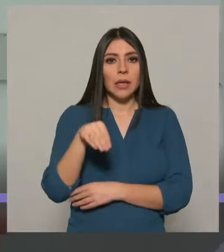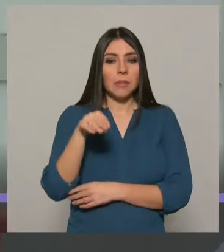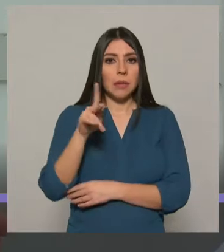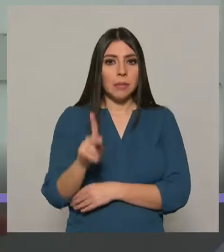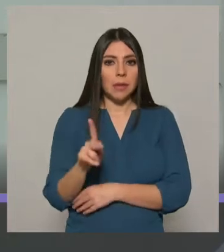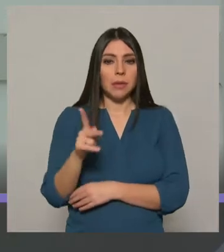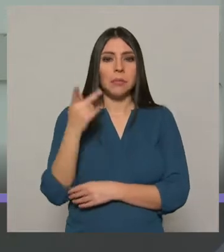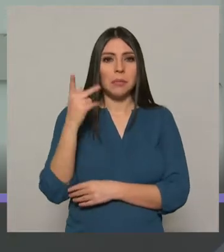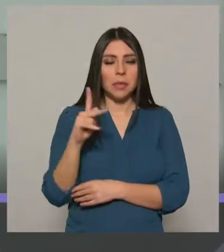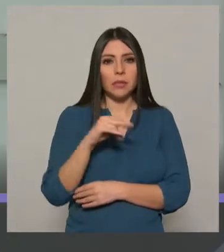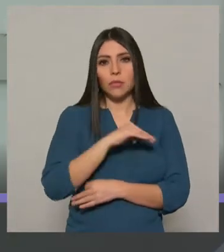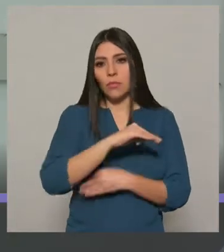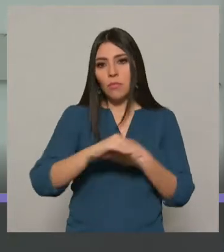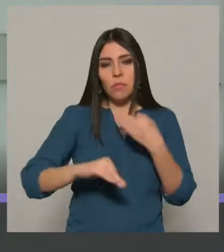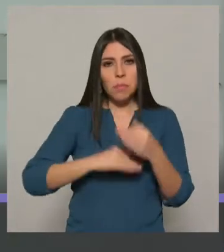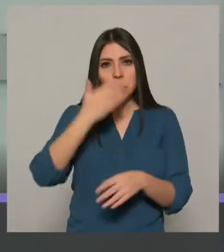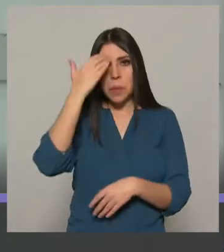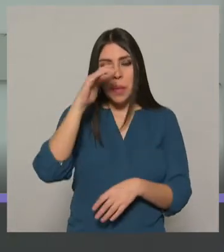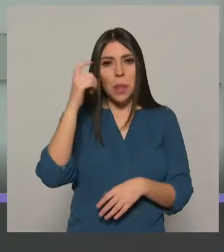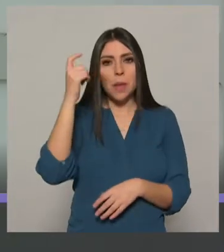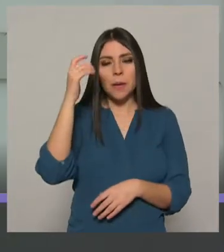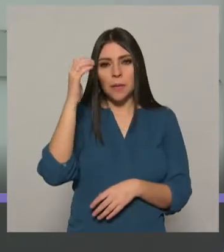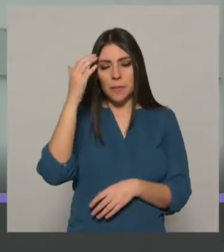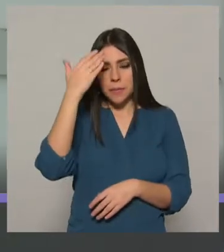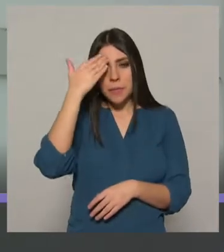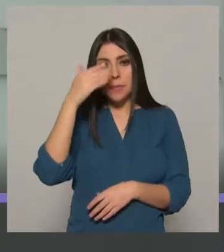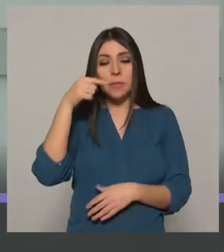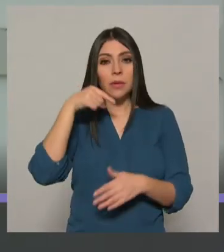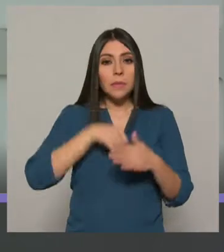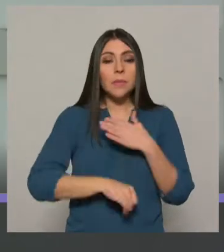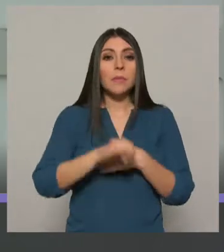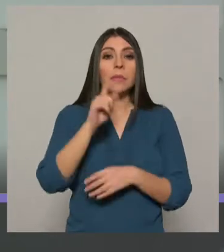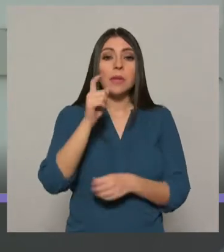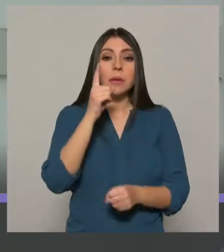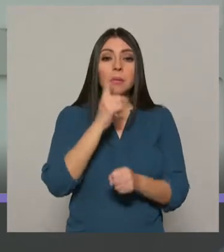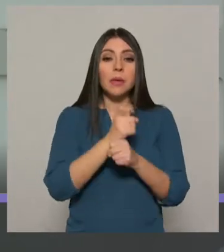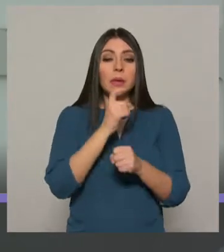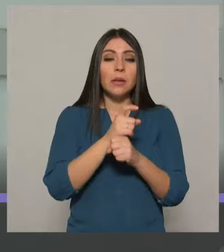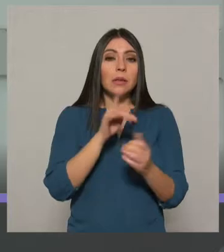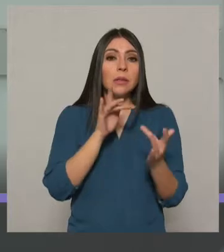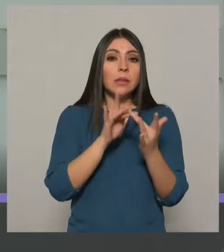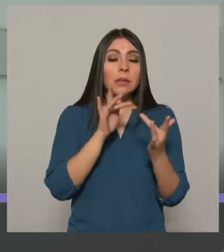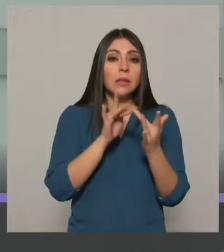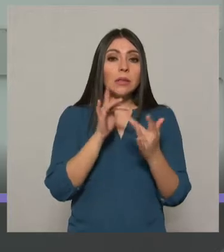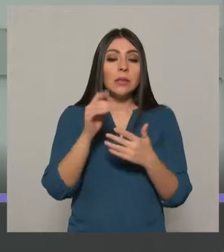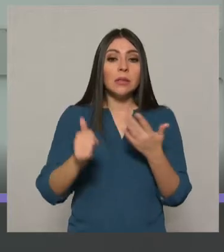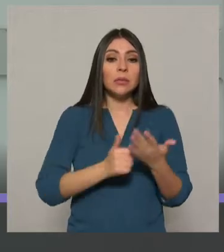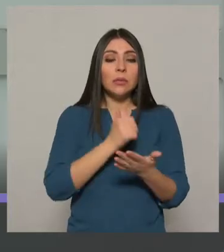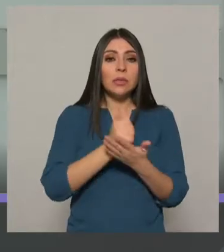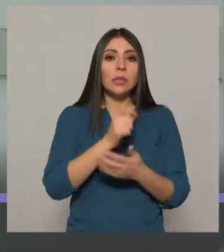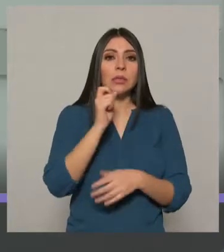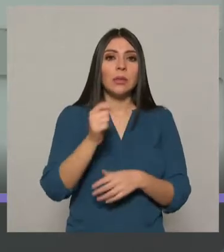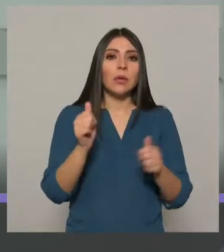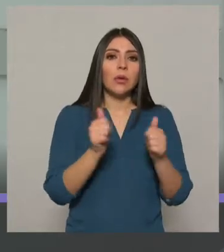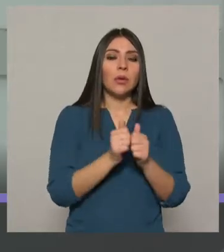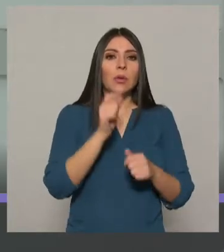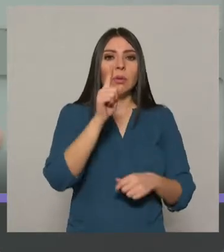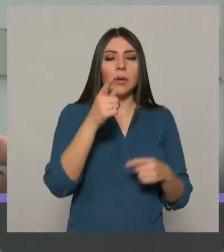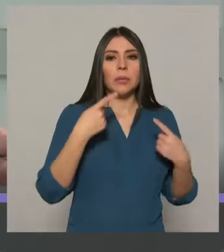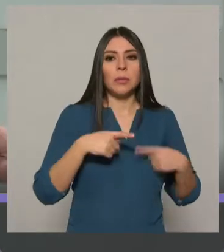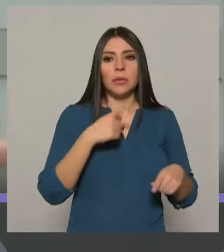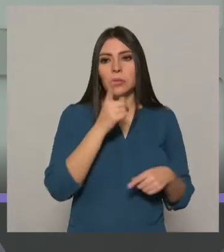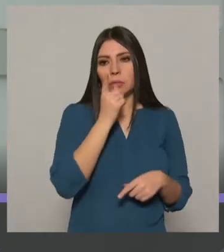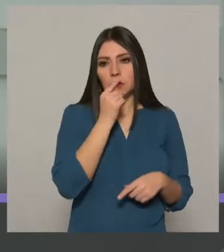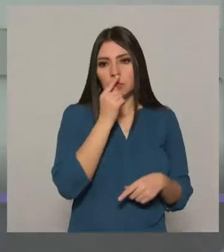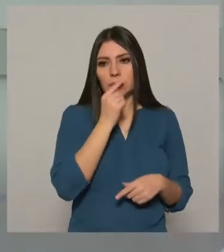todos conocido que el primer contacto de la ciudadanía que sufre un delito es con un elemento de seguridad